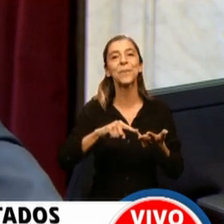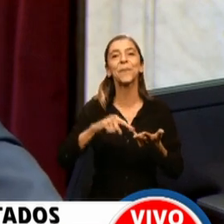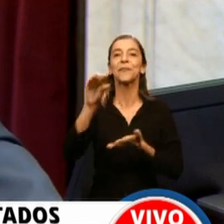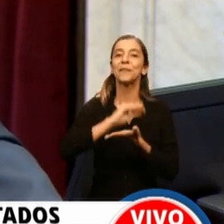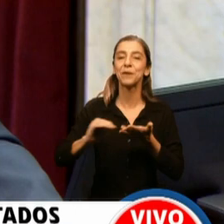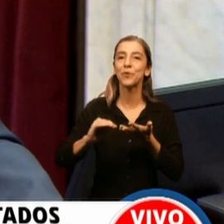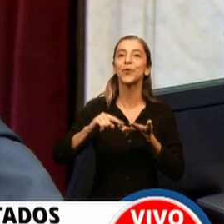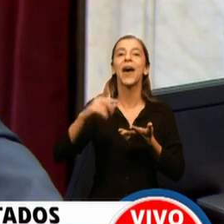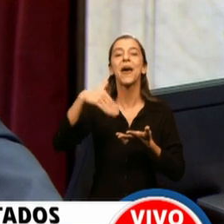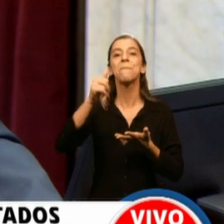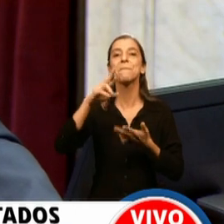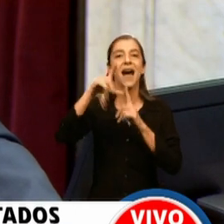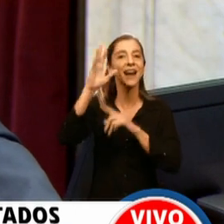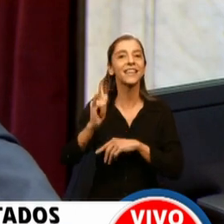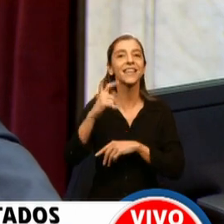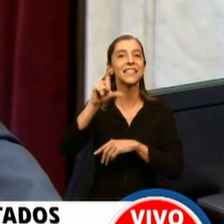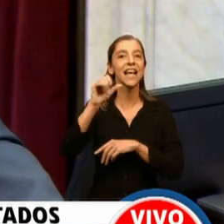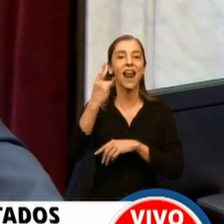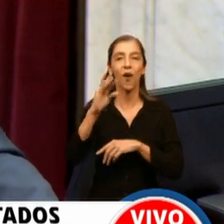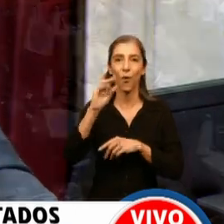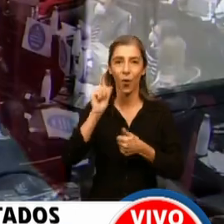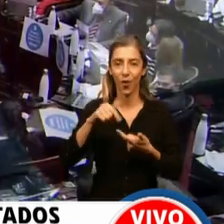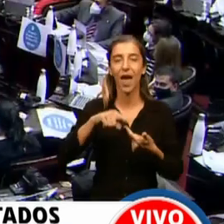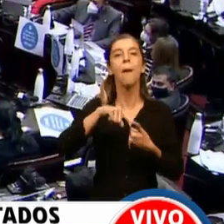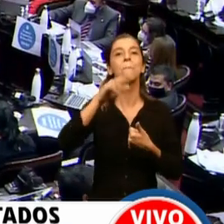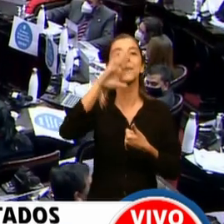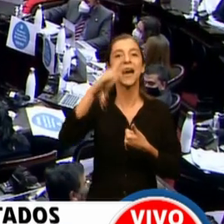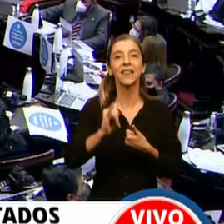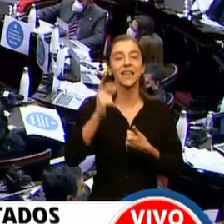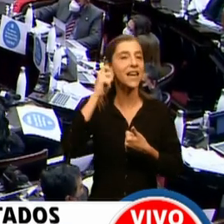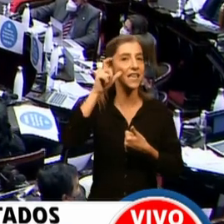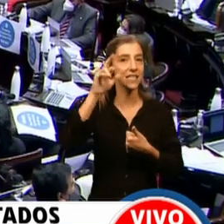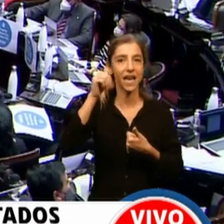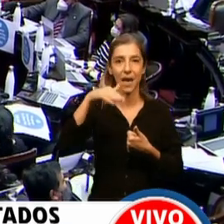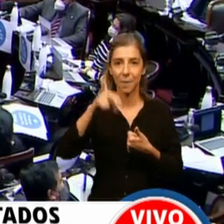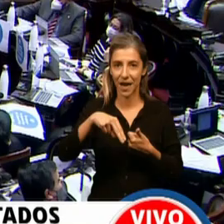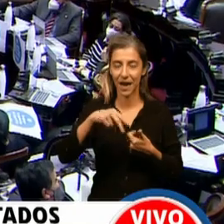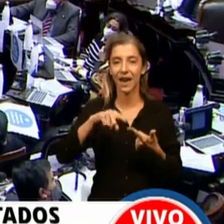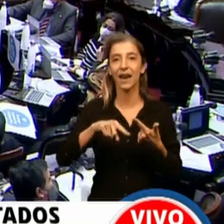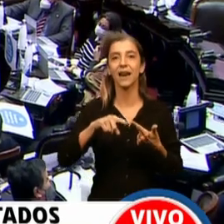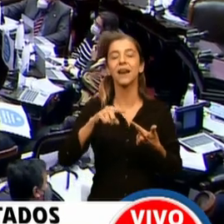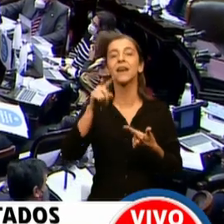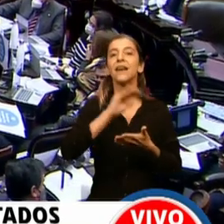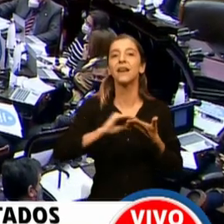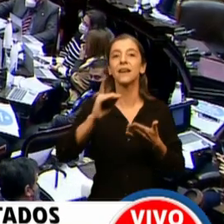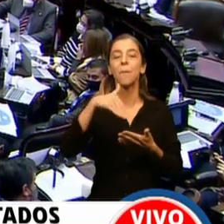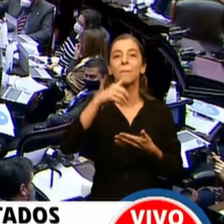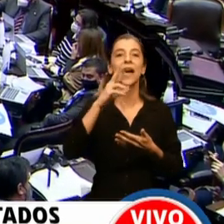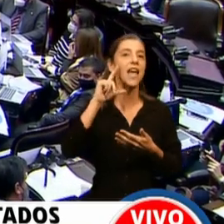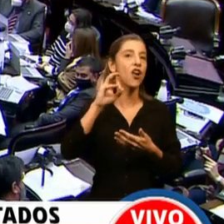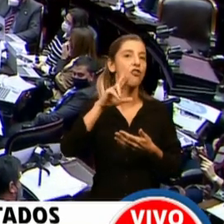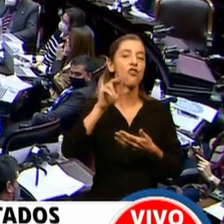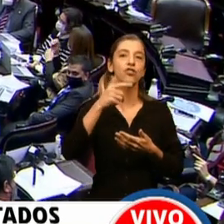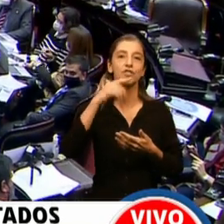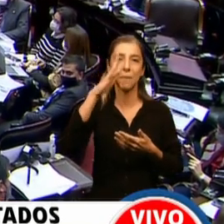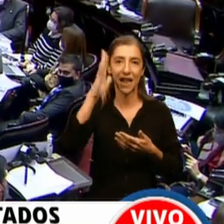diputada márquez claudia diputado martínez germán diputada maría rosa martínez